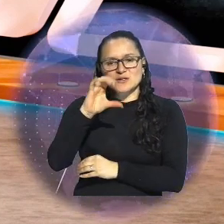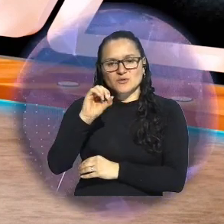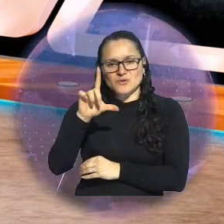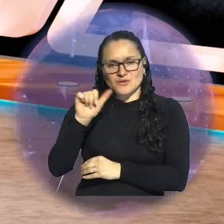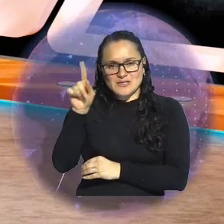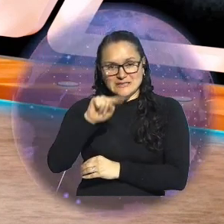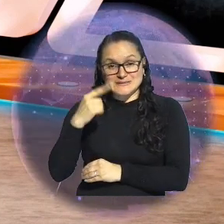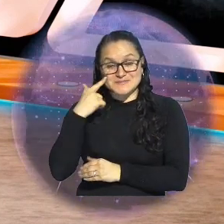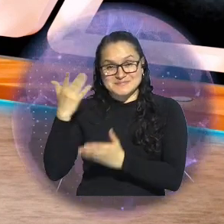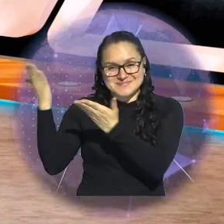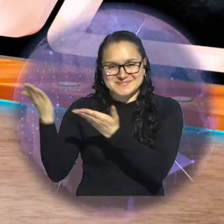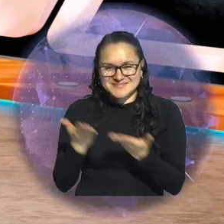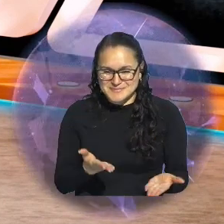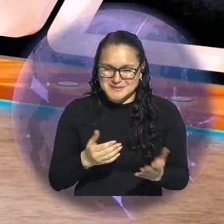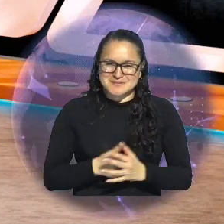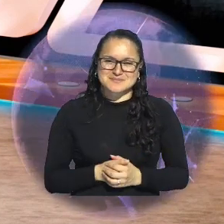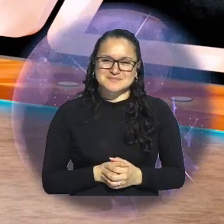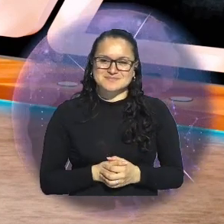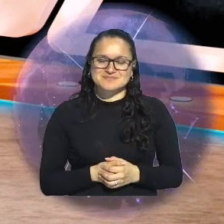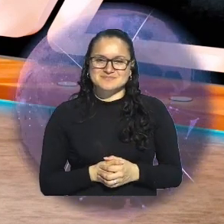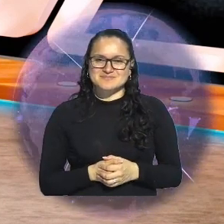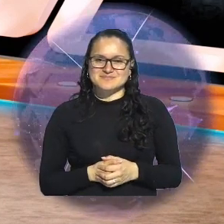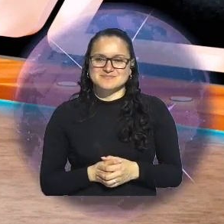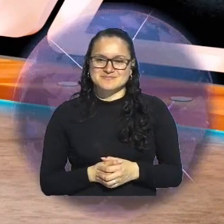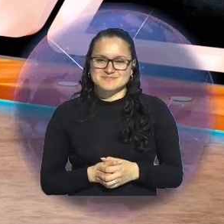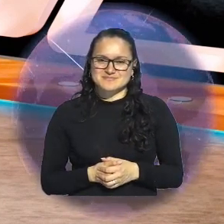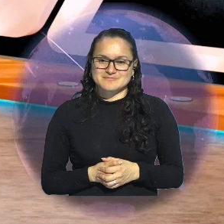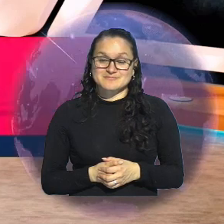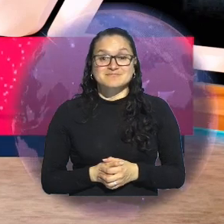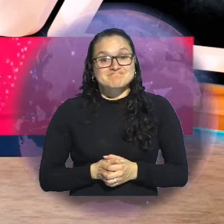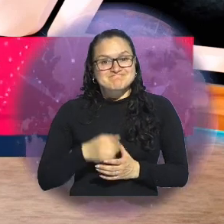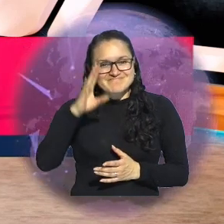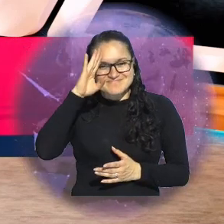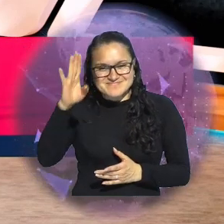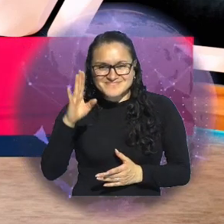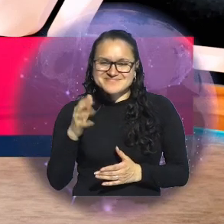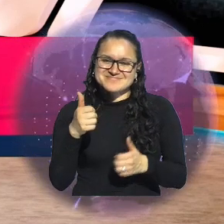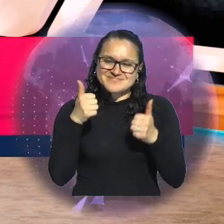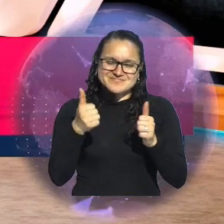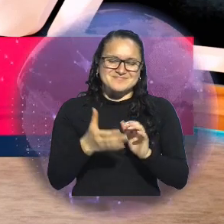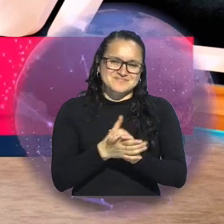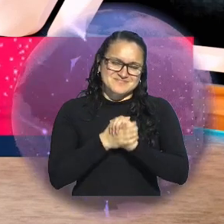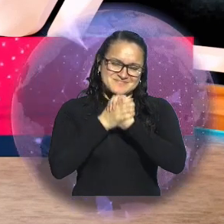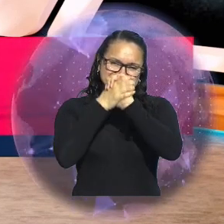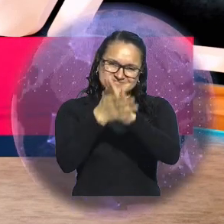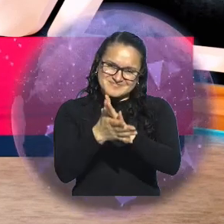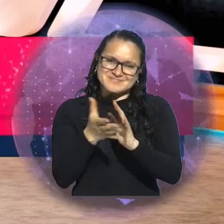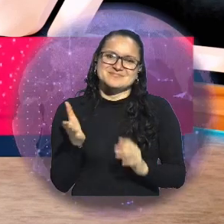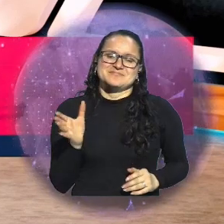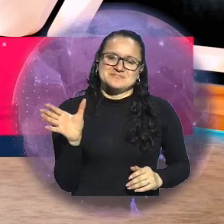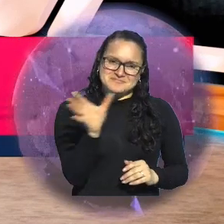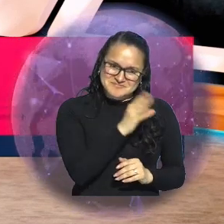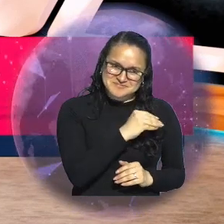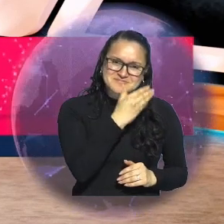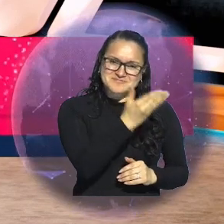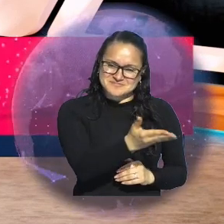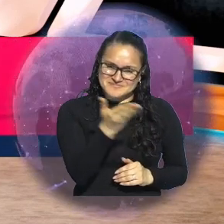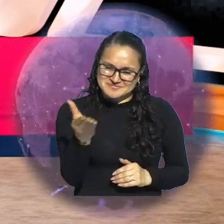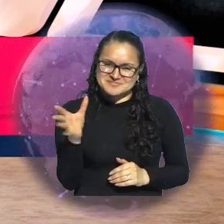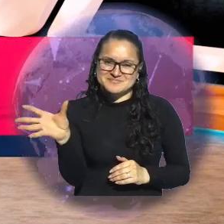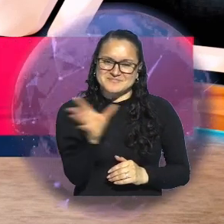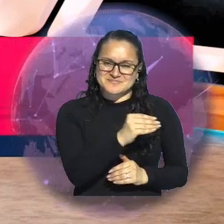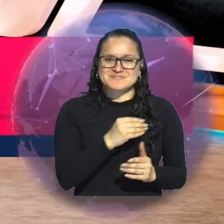comisionado como esta hola a gladys un saludo muy especial para ti y para todas las personas que se